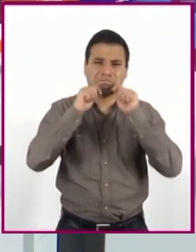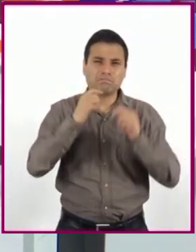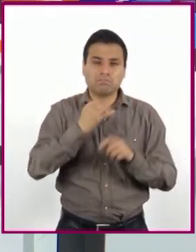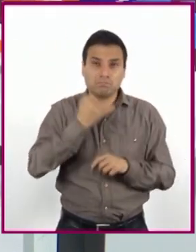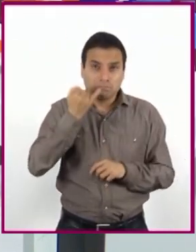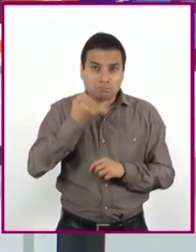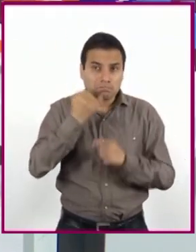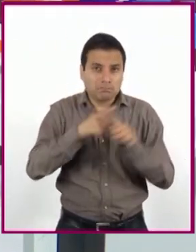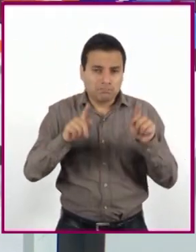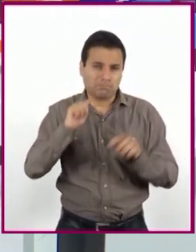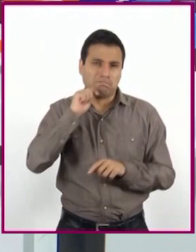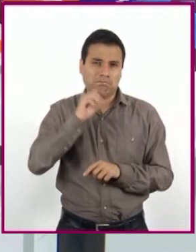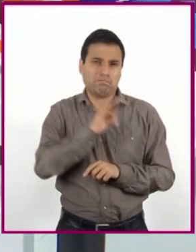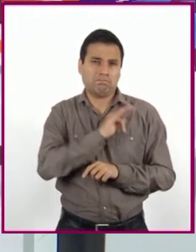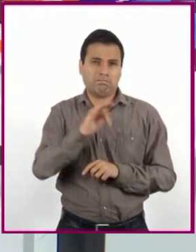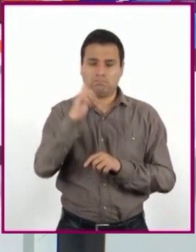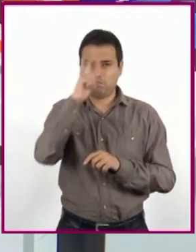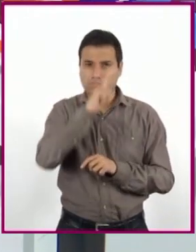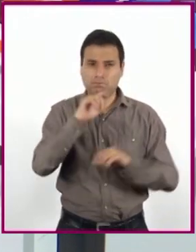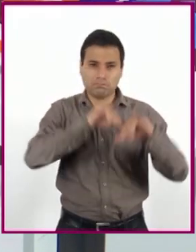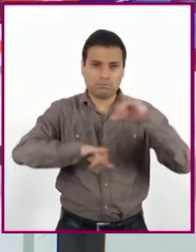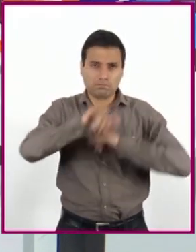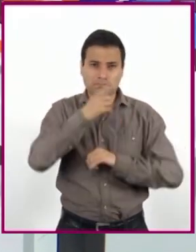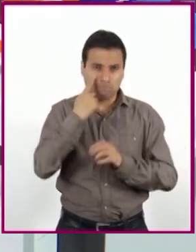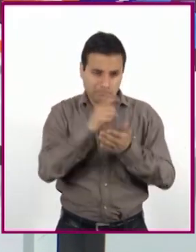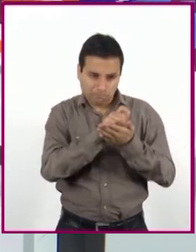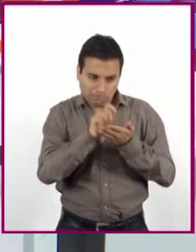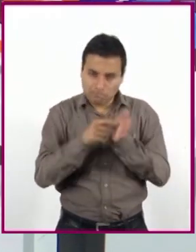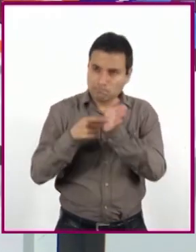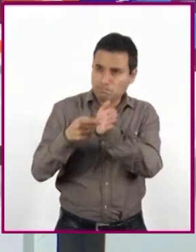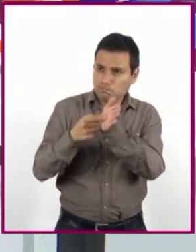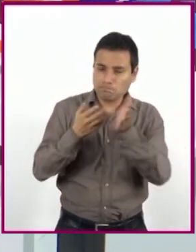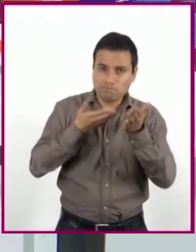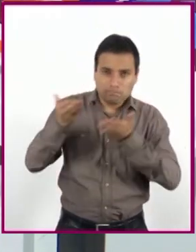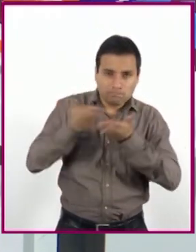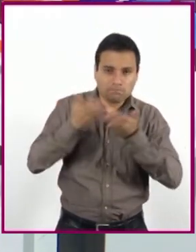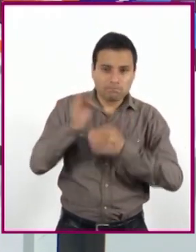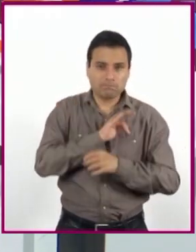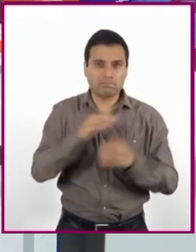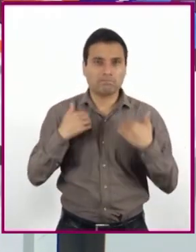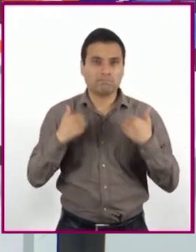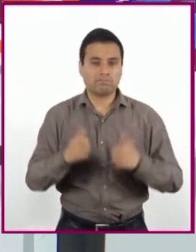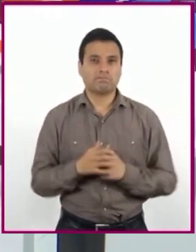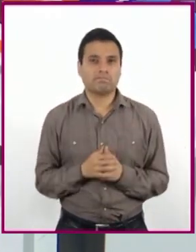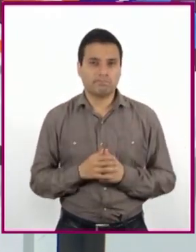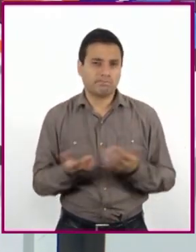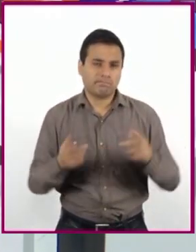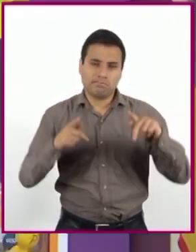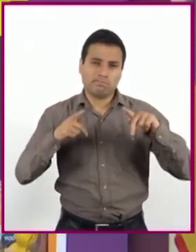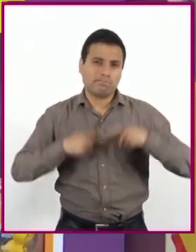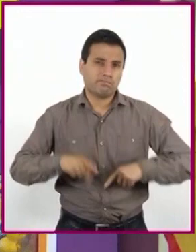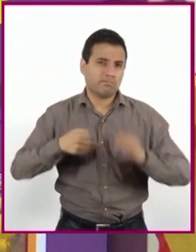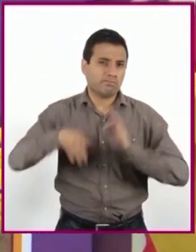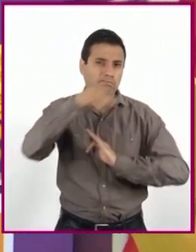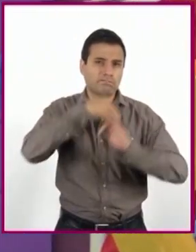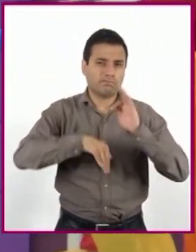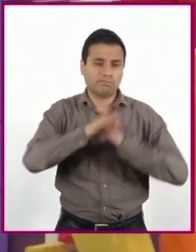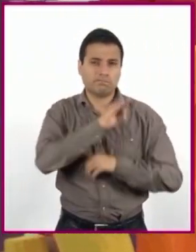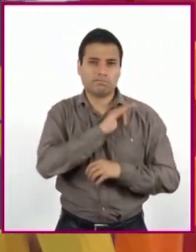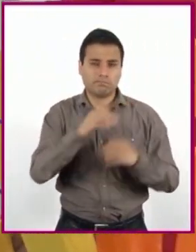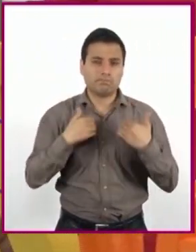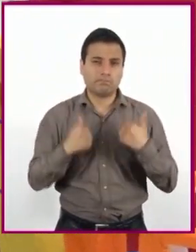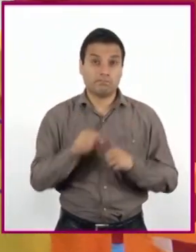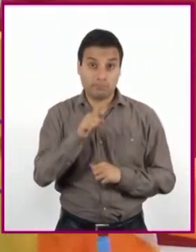idioma distinto. El conocimiento es universal y por lo tanto está al alcance de todos. Para